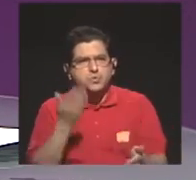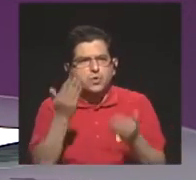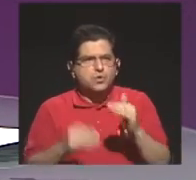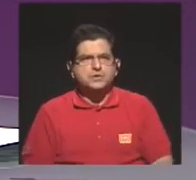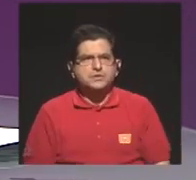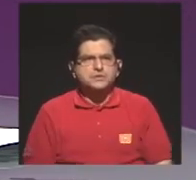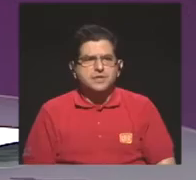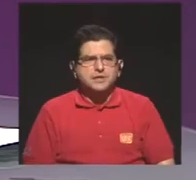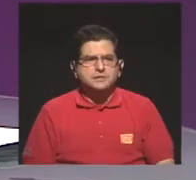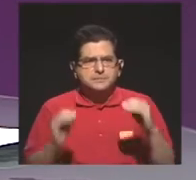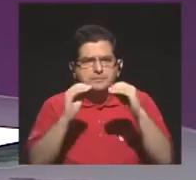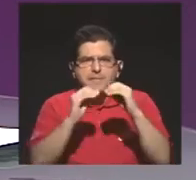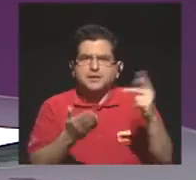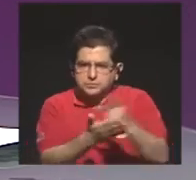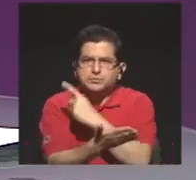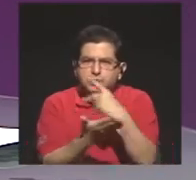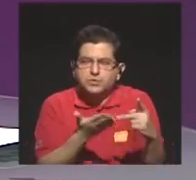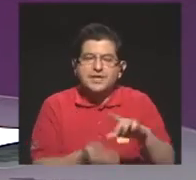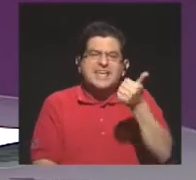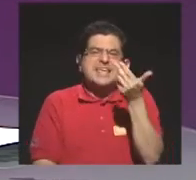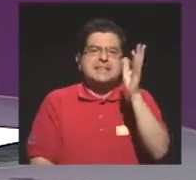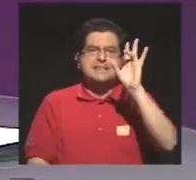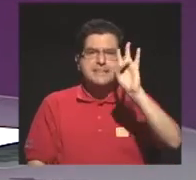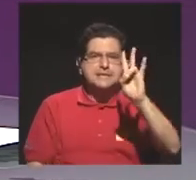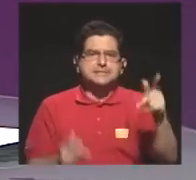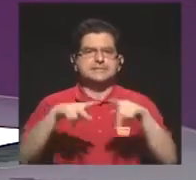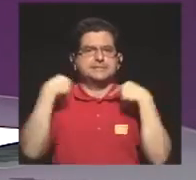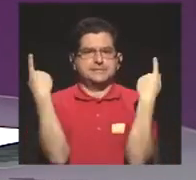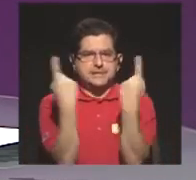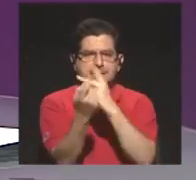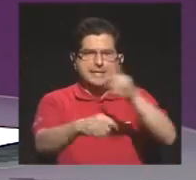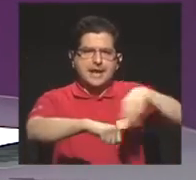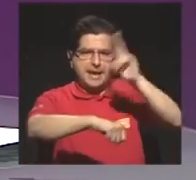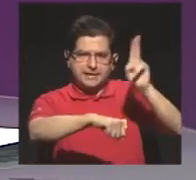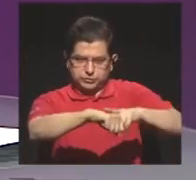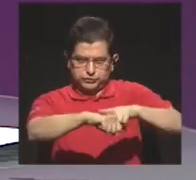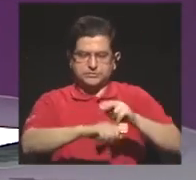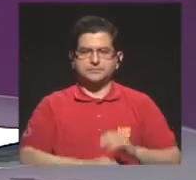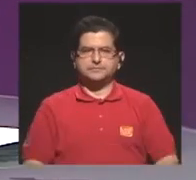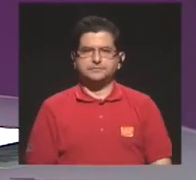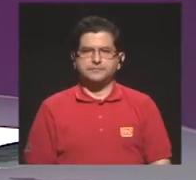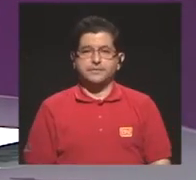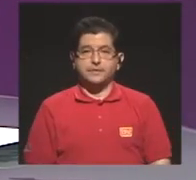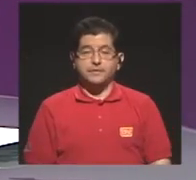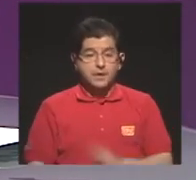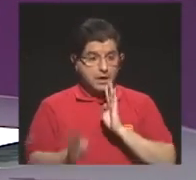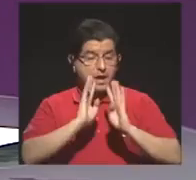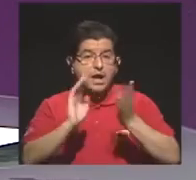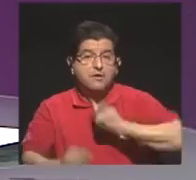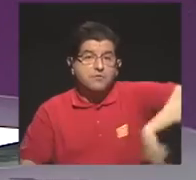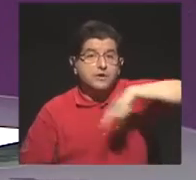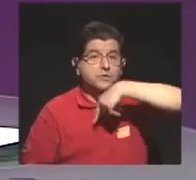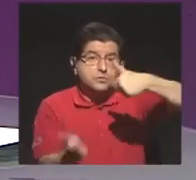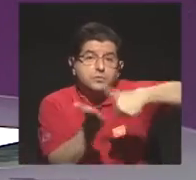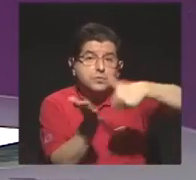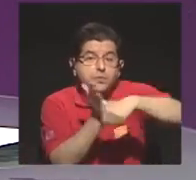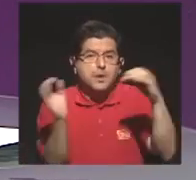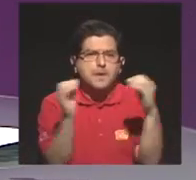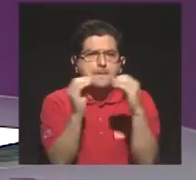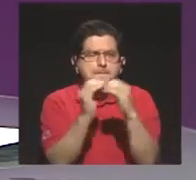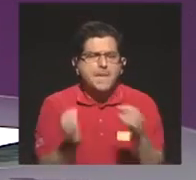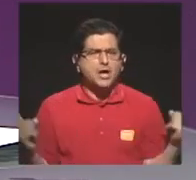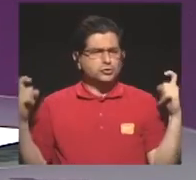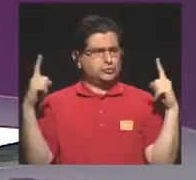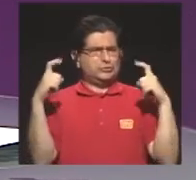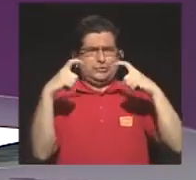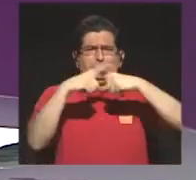a escala provincial y habían 17 partidos nacionales. O sea, es que estamos hablando de la elección más compleja